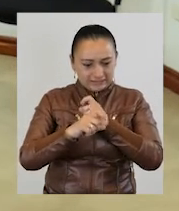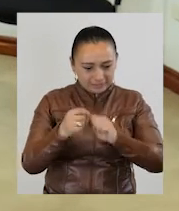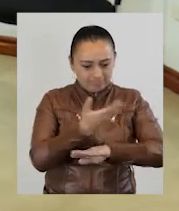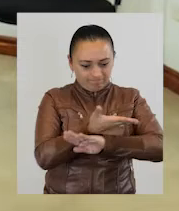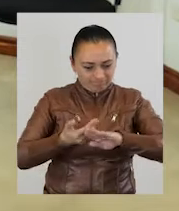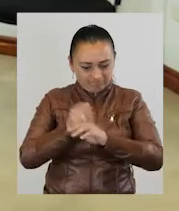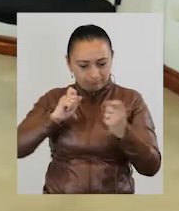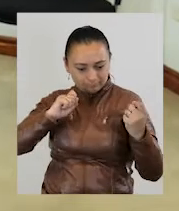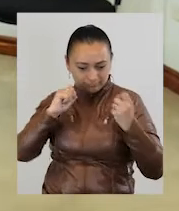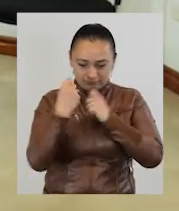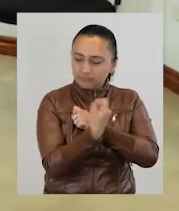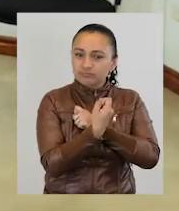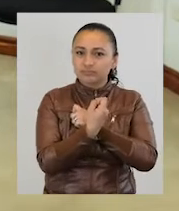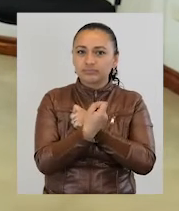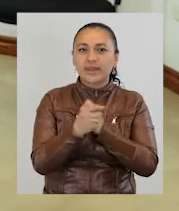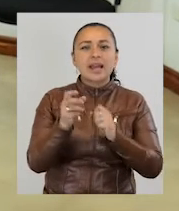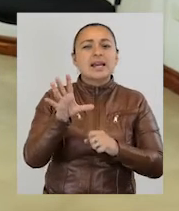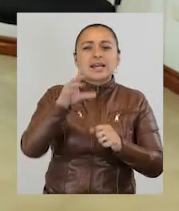una conversión.